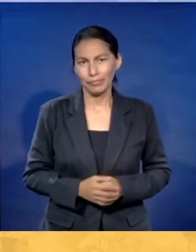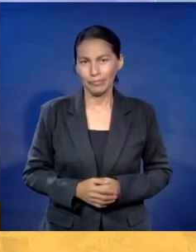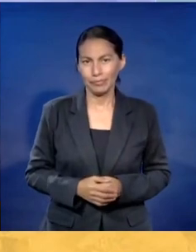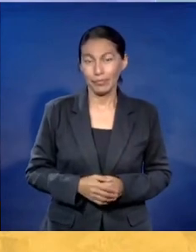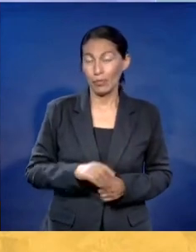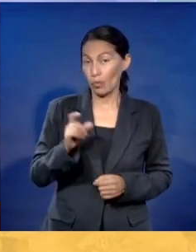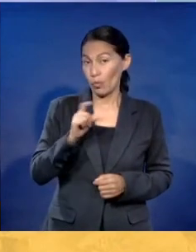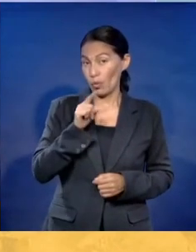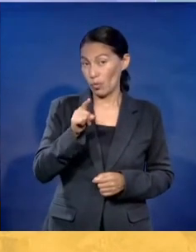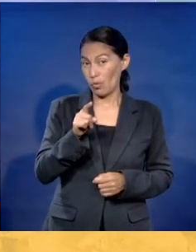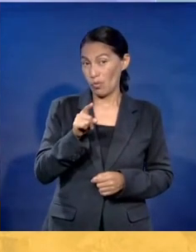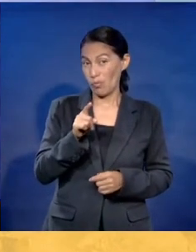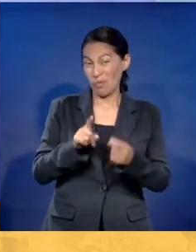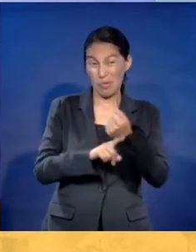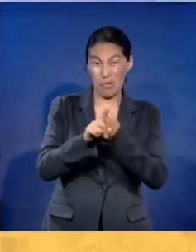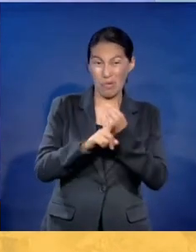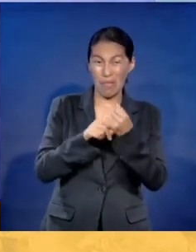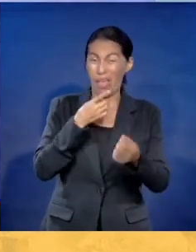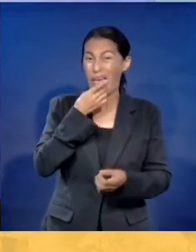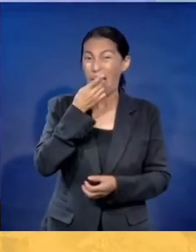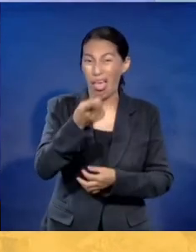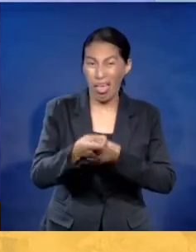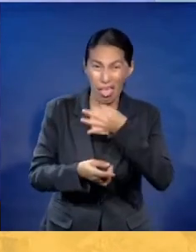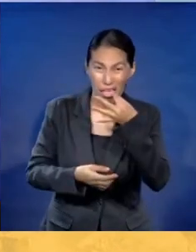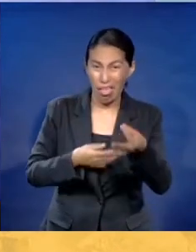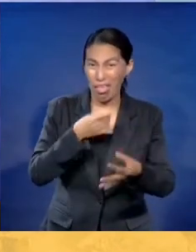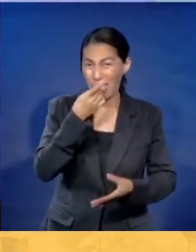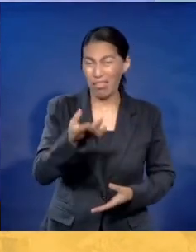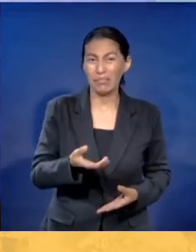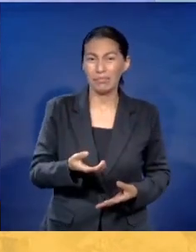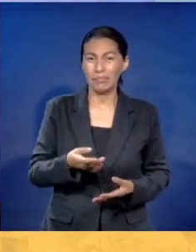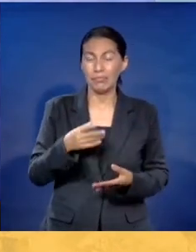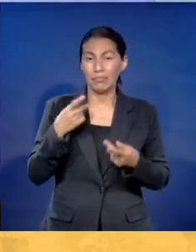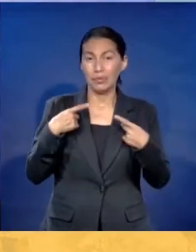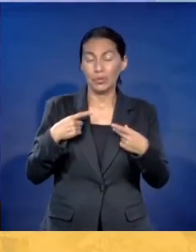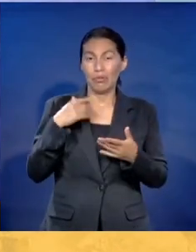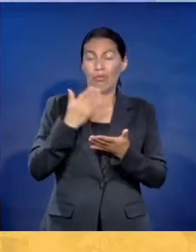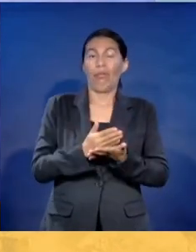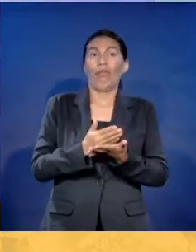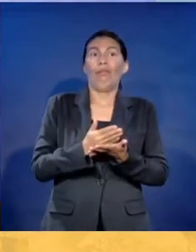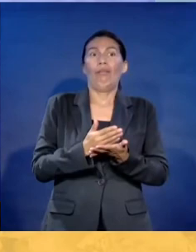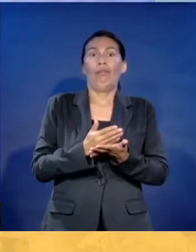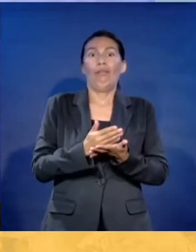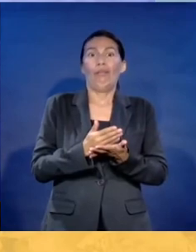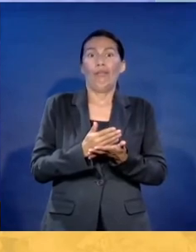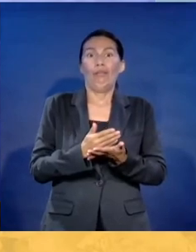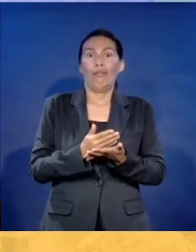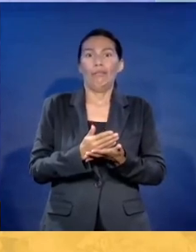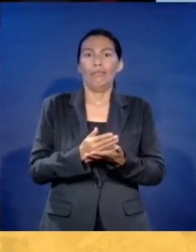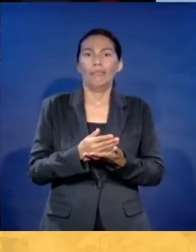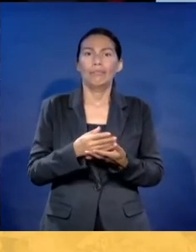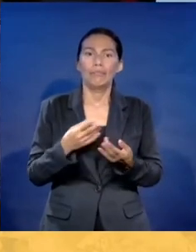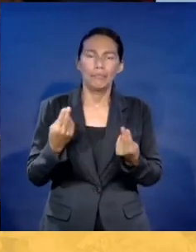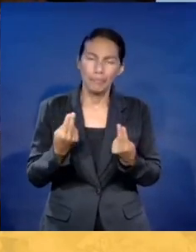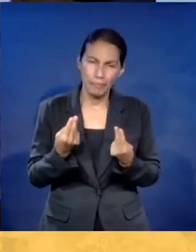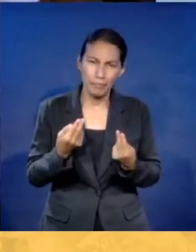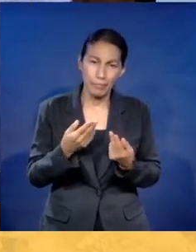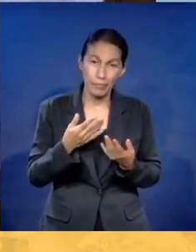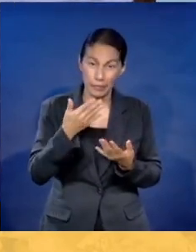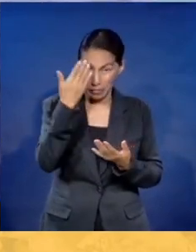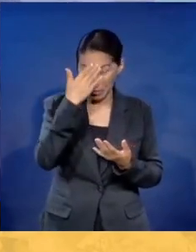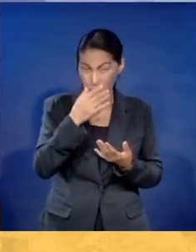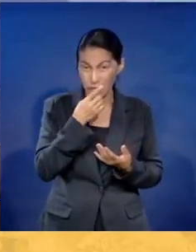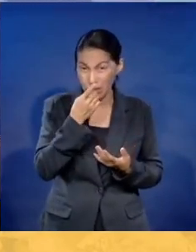al ataque de las personas las personas se bloquean a nadie le gusta que nos digan las verdades hay que saber hacerlo mire recuerde usted